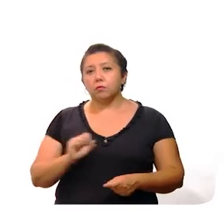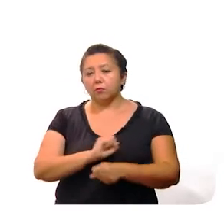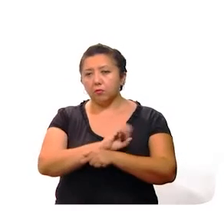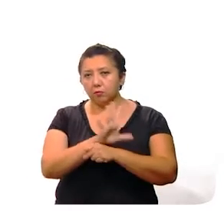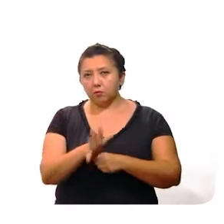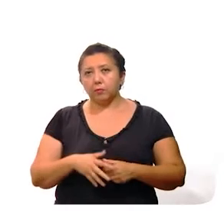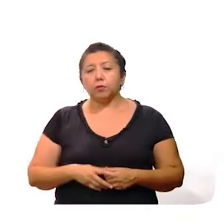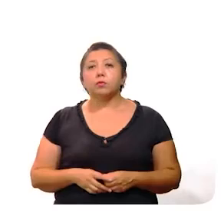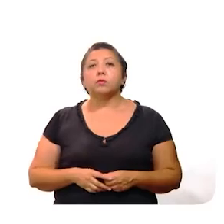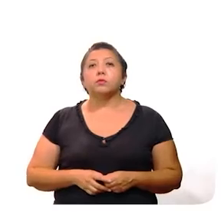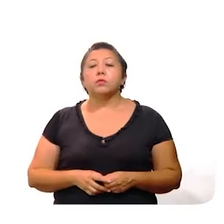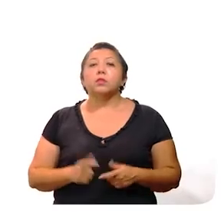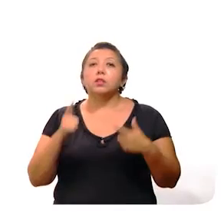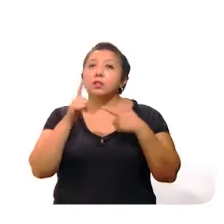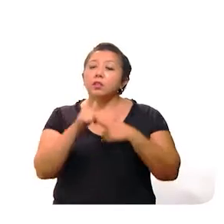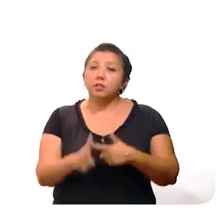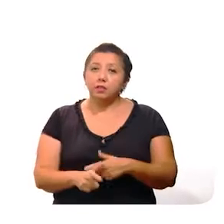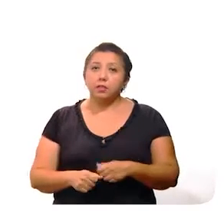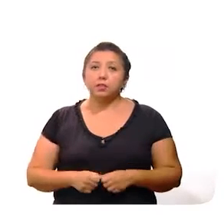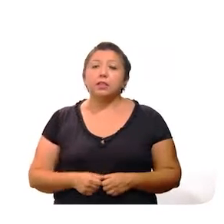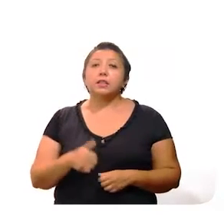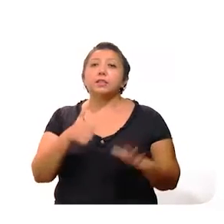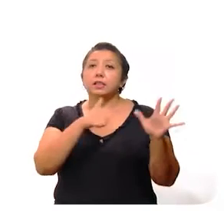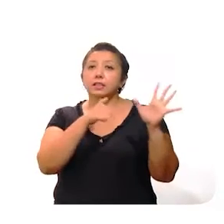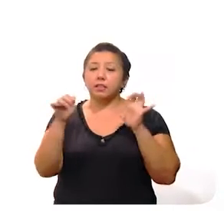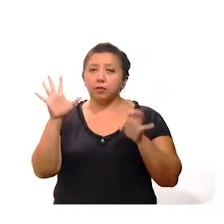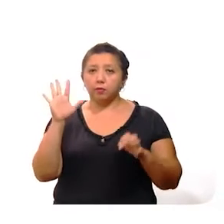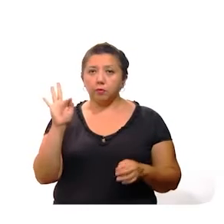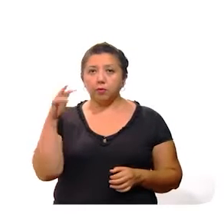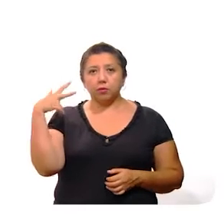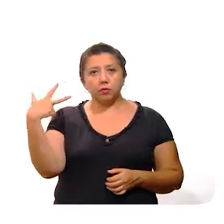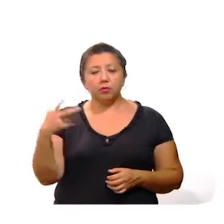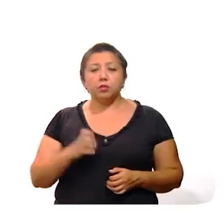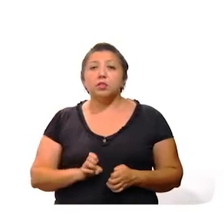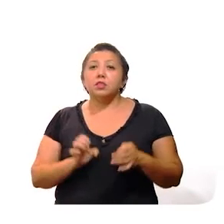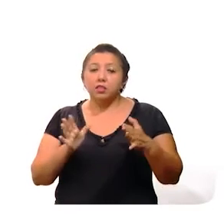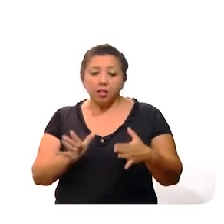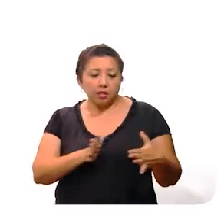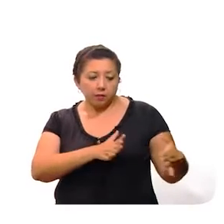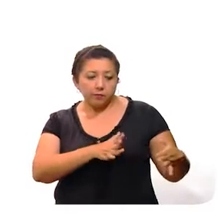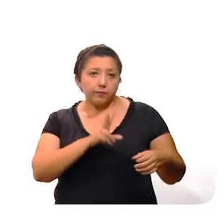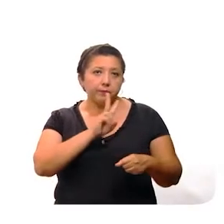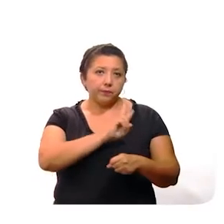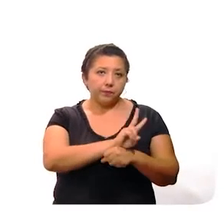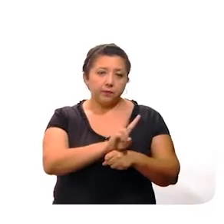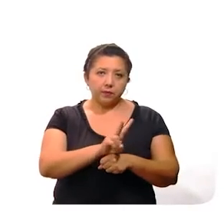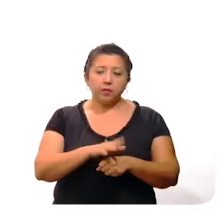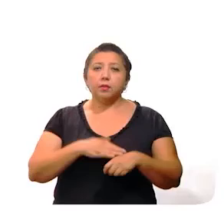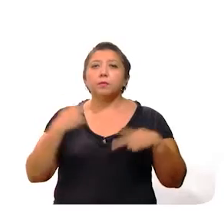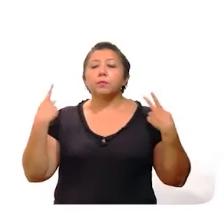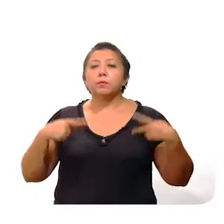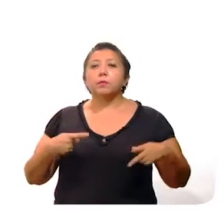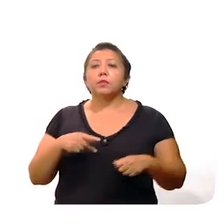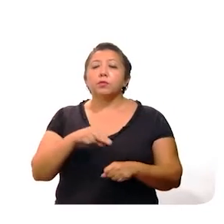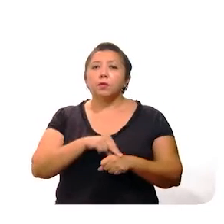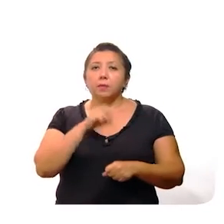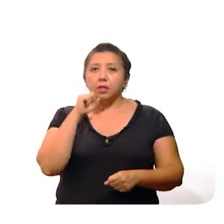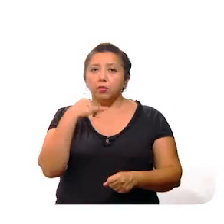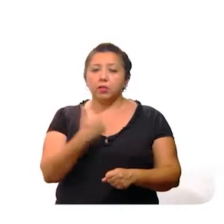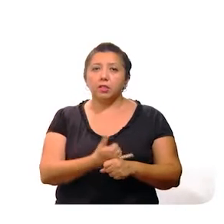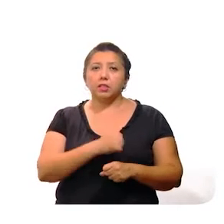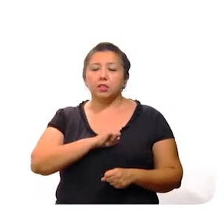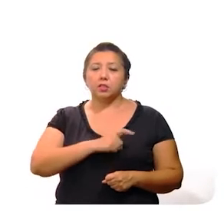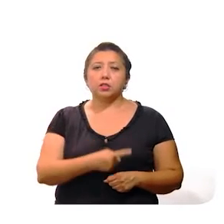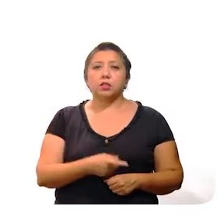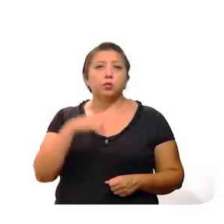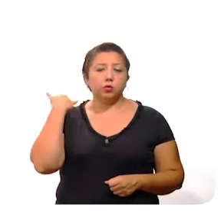del coronavirus. De los casos activos, 648 están estables, aislados, monitoreados constantemente por personal